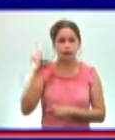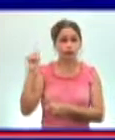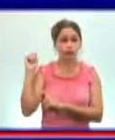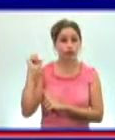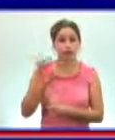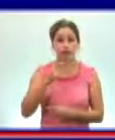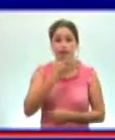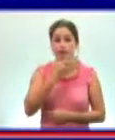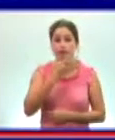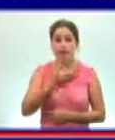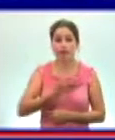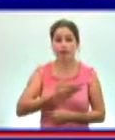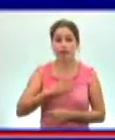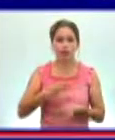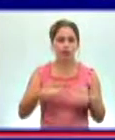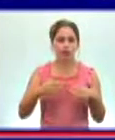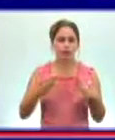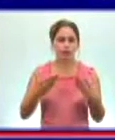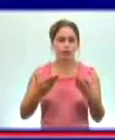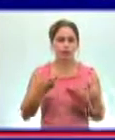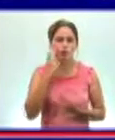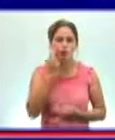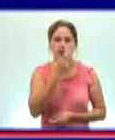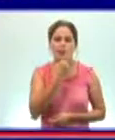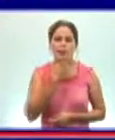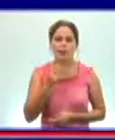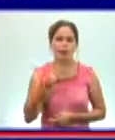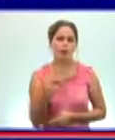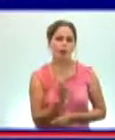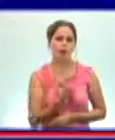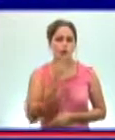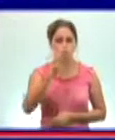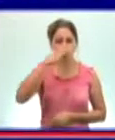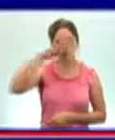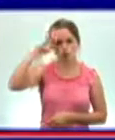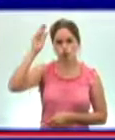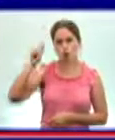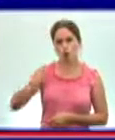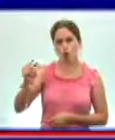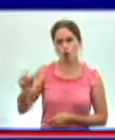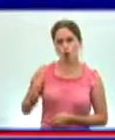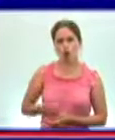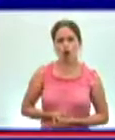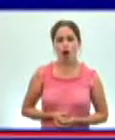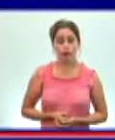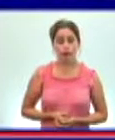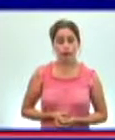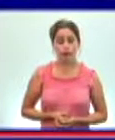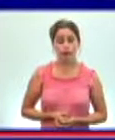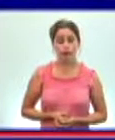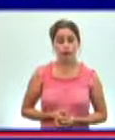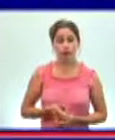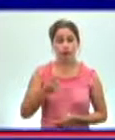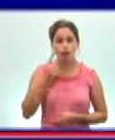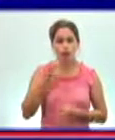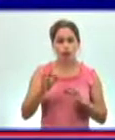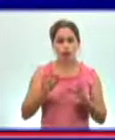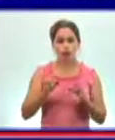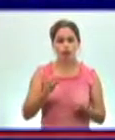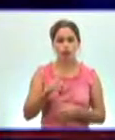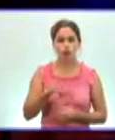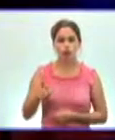que dice: ¿qué significa Martí para los cubanos? Para nosotros los cubanos, Martí es la idea del bien que él describió. Cuídese